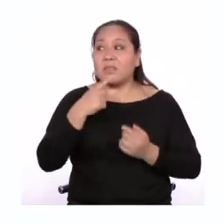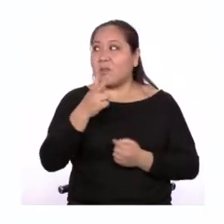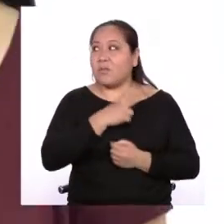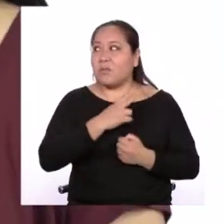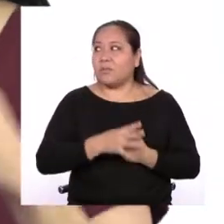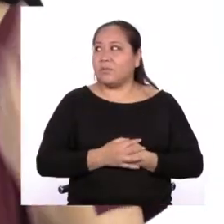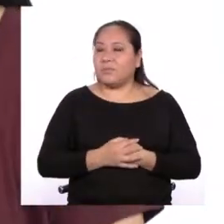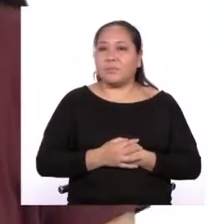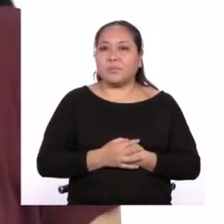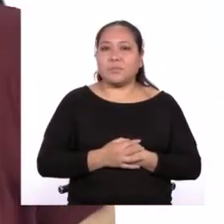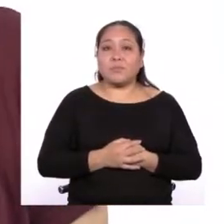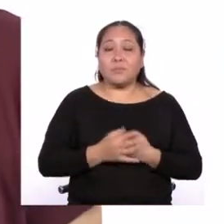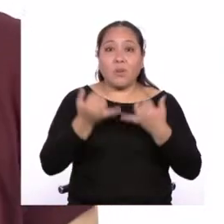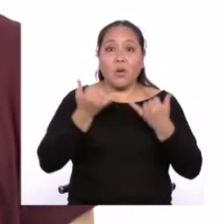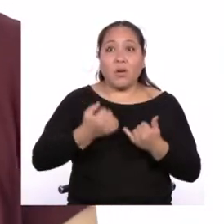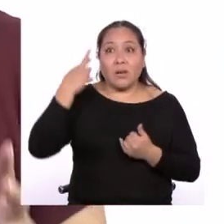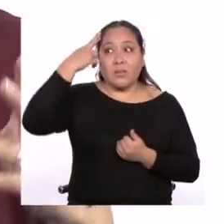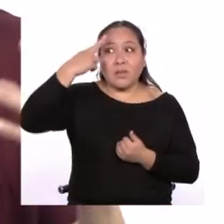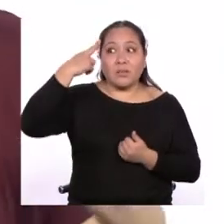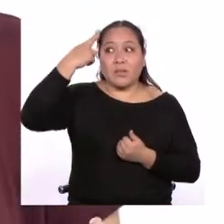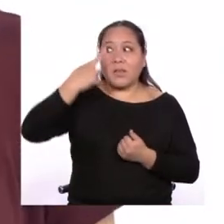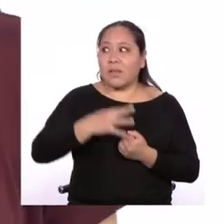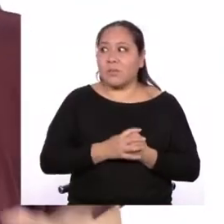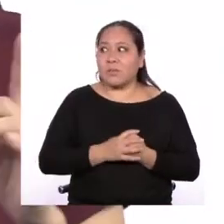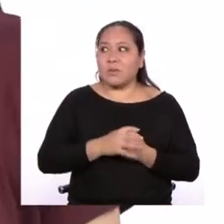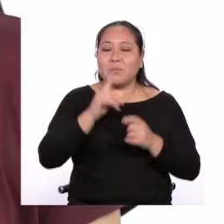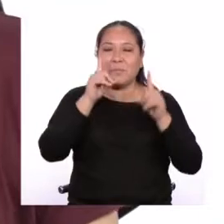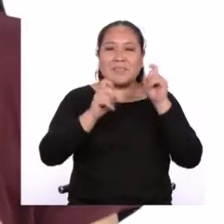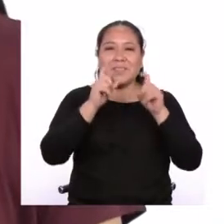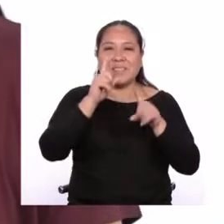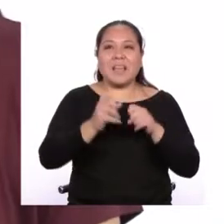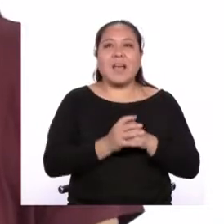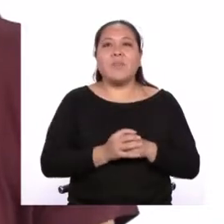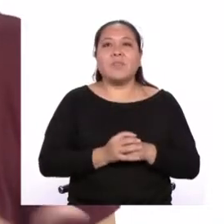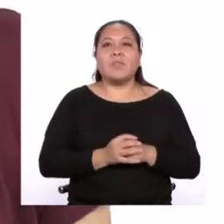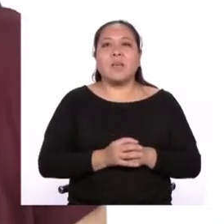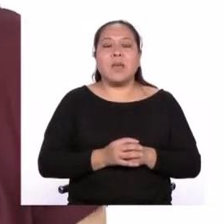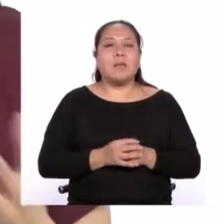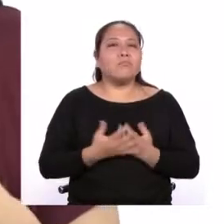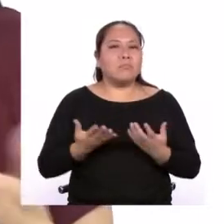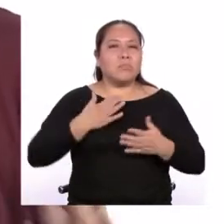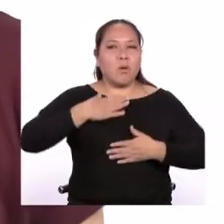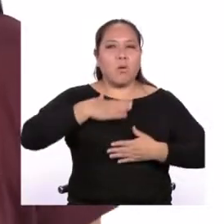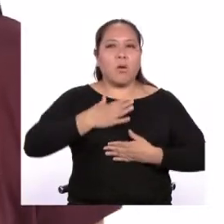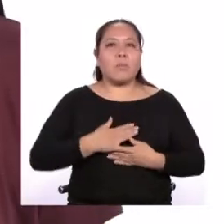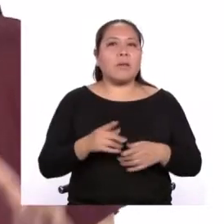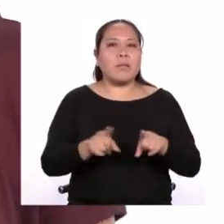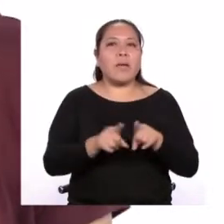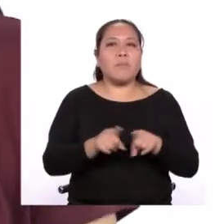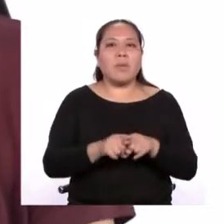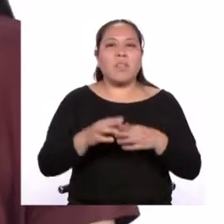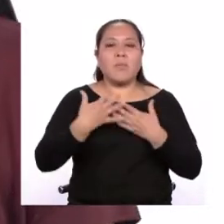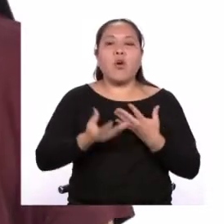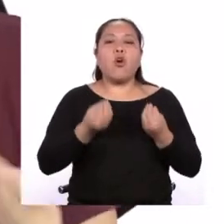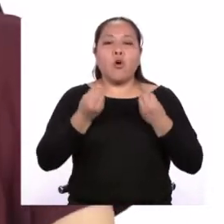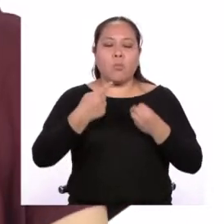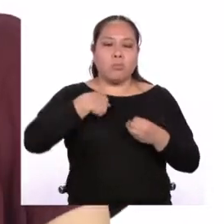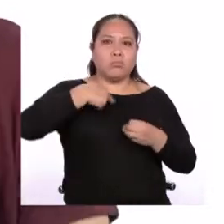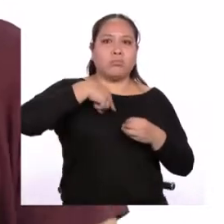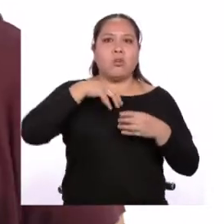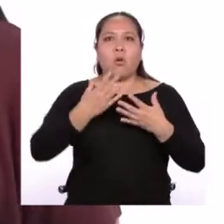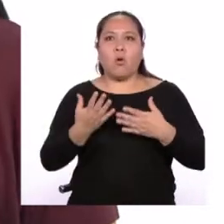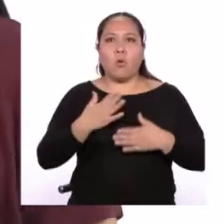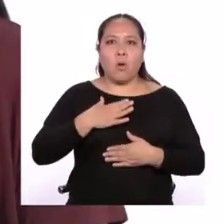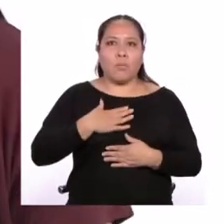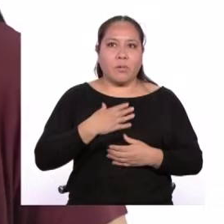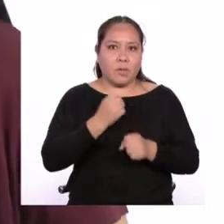secundaria. Hoy reflexionaremos y nos cuestionaremos sobre el funcionamiento del cuerpo y también sobre algunas alteraciones de este funcionamiento, para que